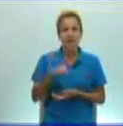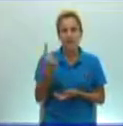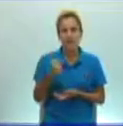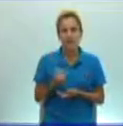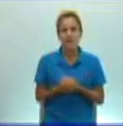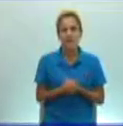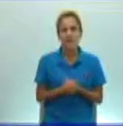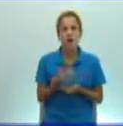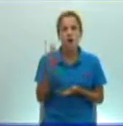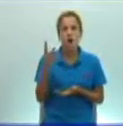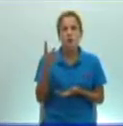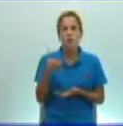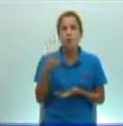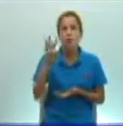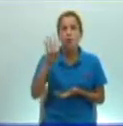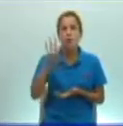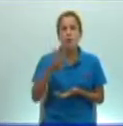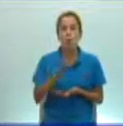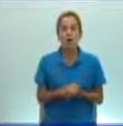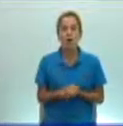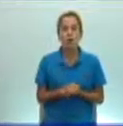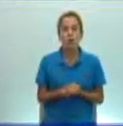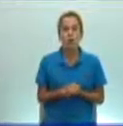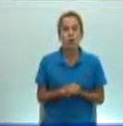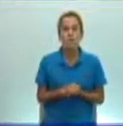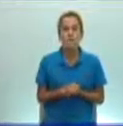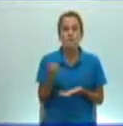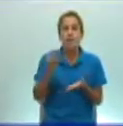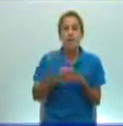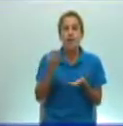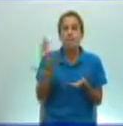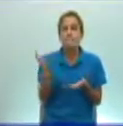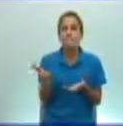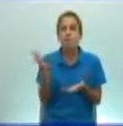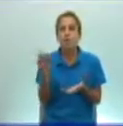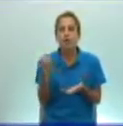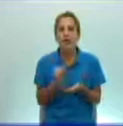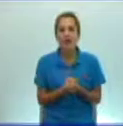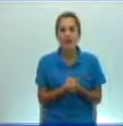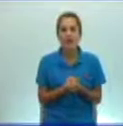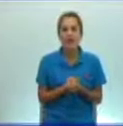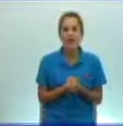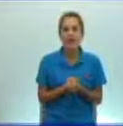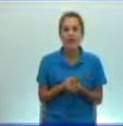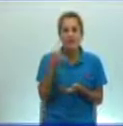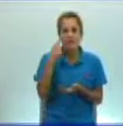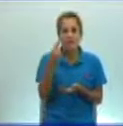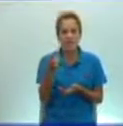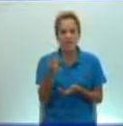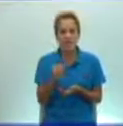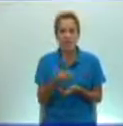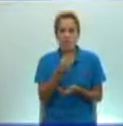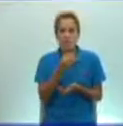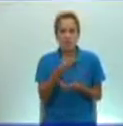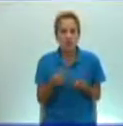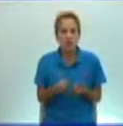número 4. Escribe el plural de ves, capaz,